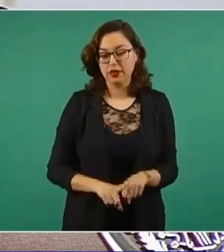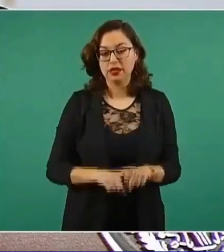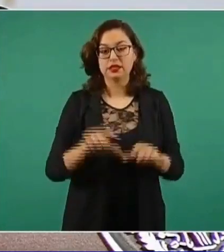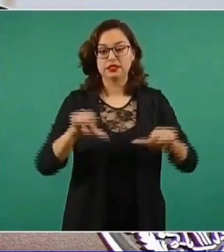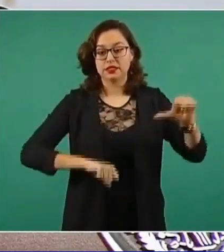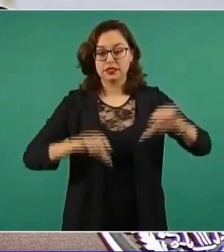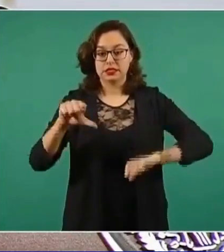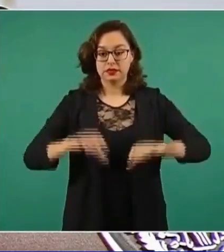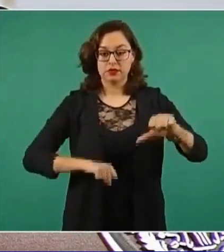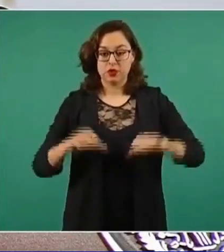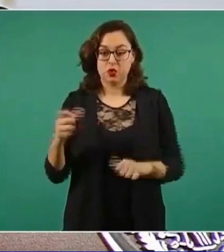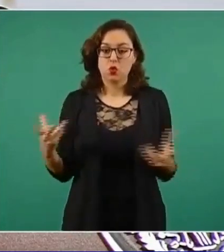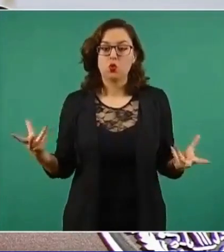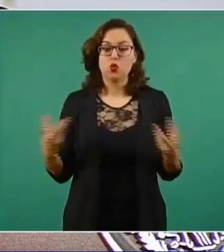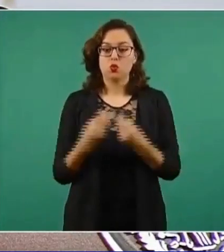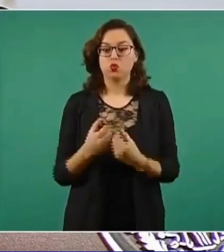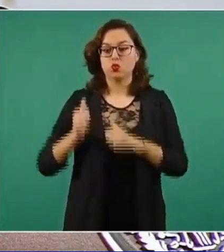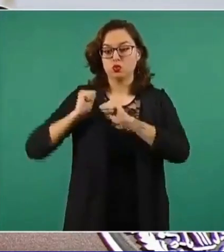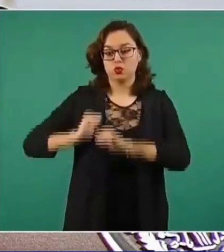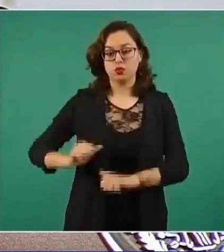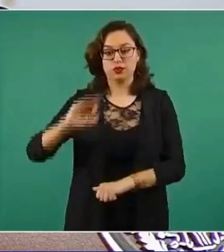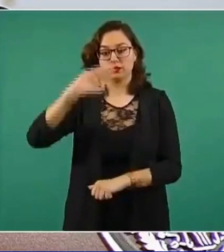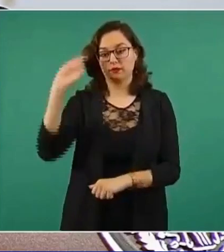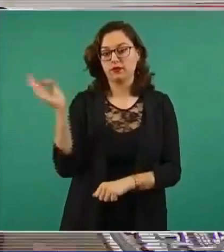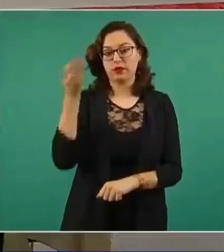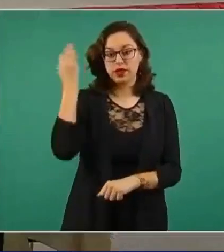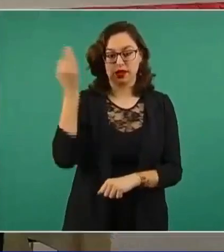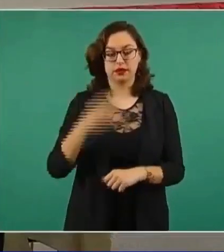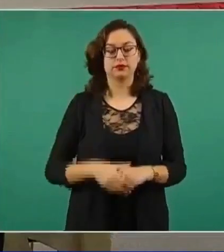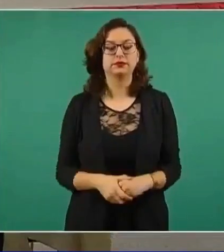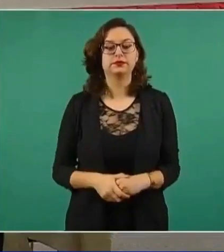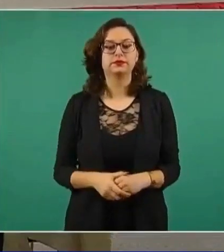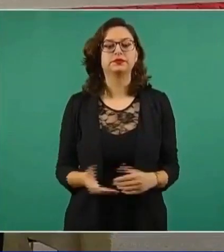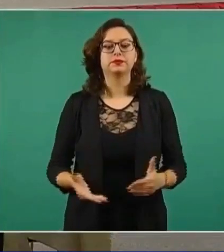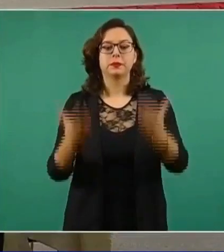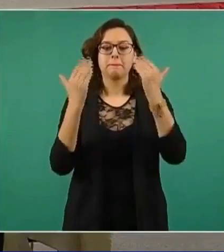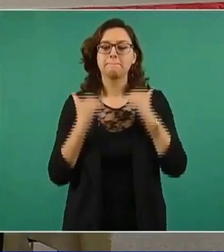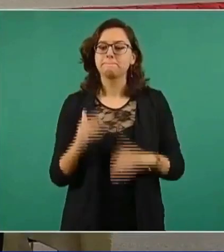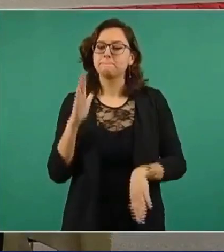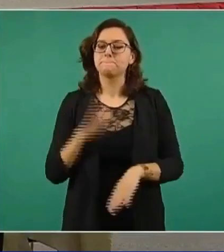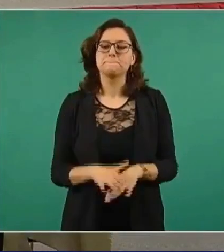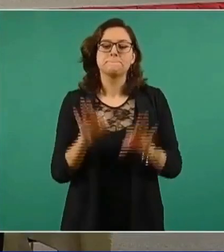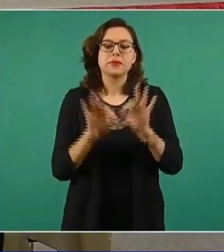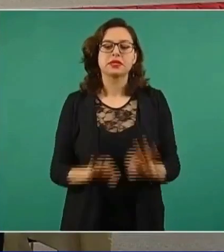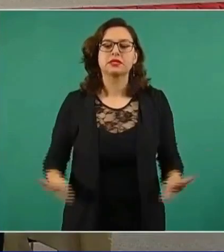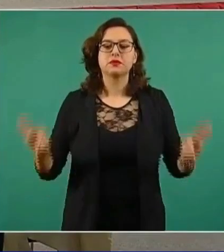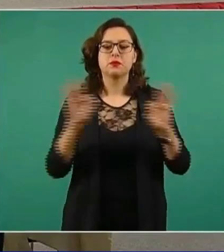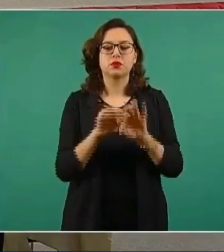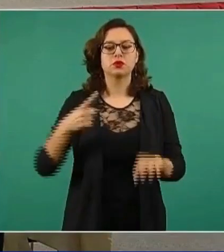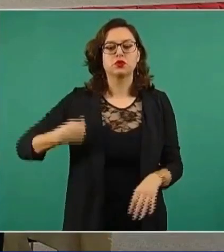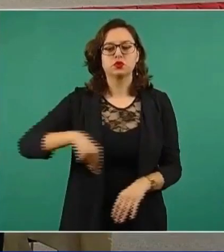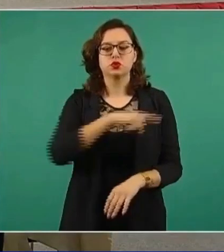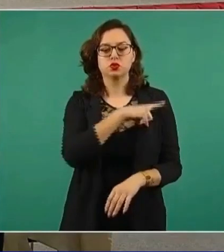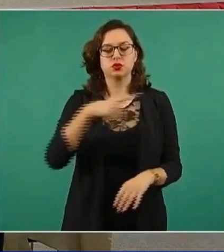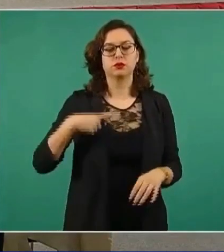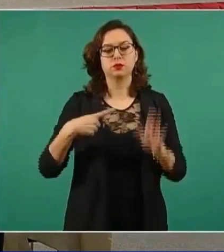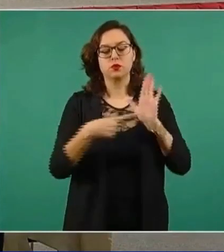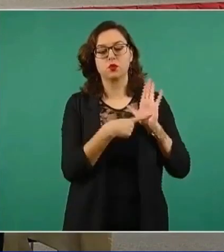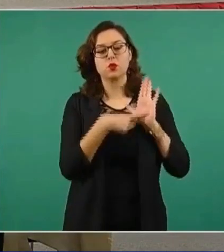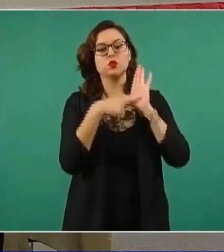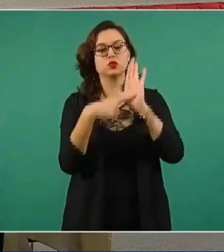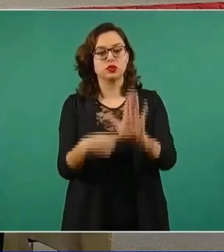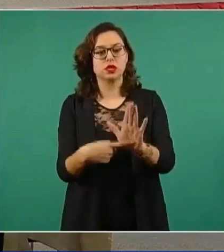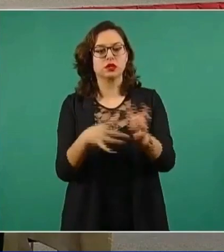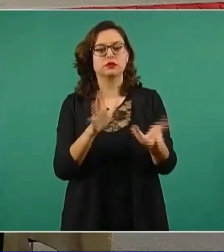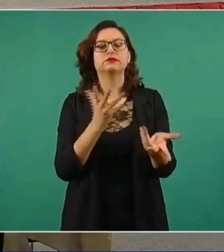la Administración Pública Federal. La siguiente, por favor. Pero lo más importante que debemos destacar es el impacto